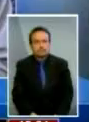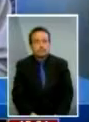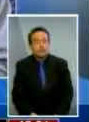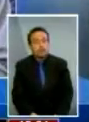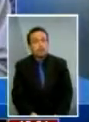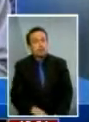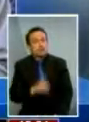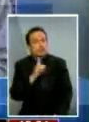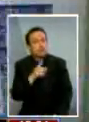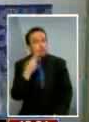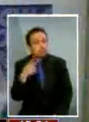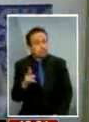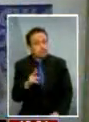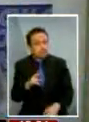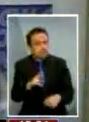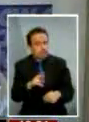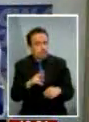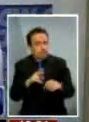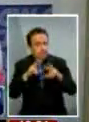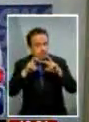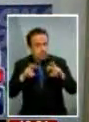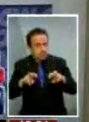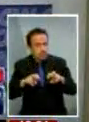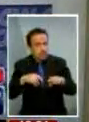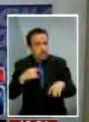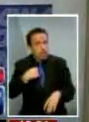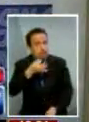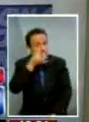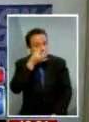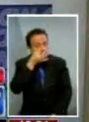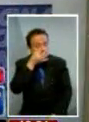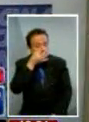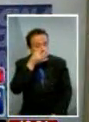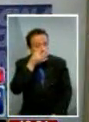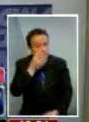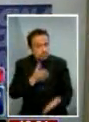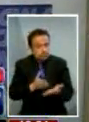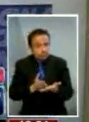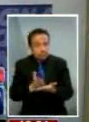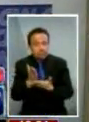Bueno, la labor lo vamos a ver recién cuando se dé